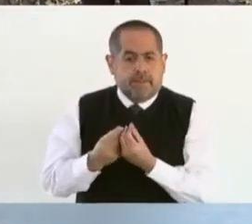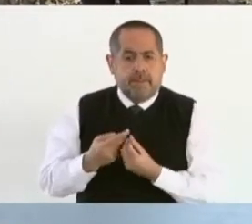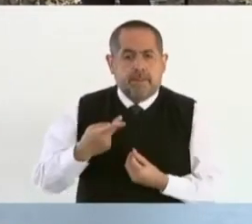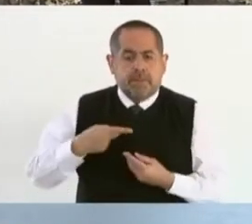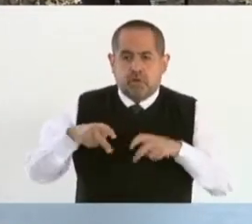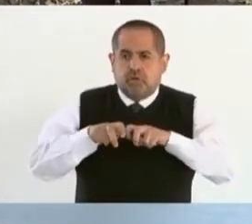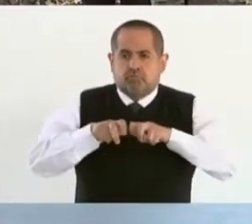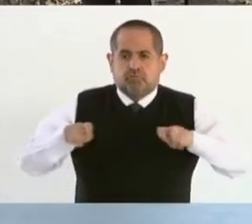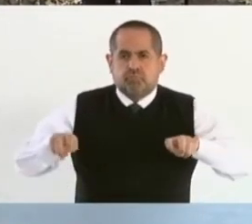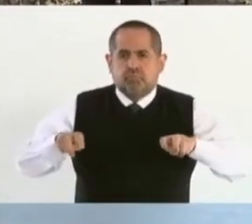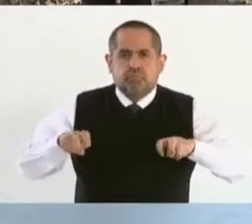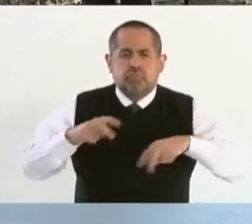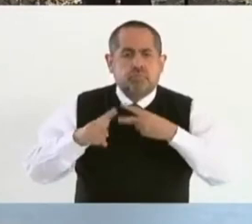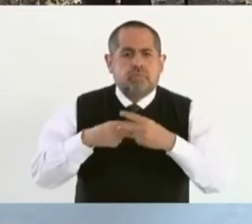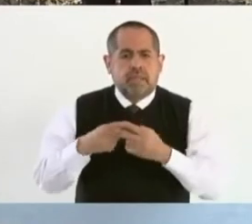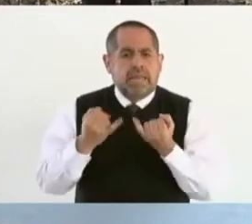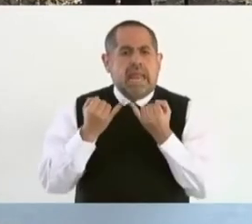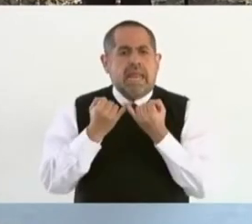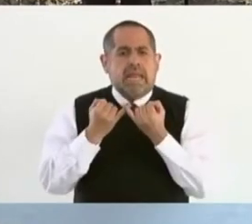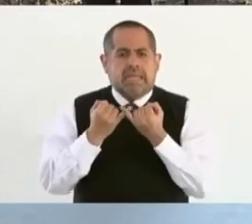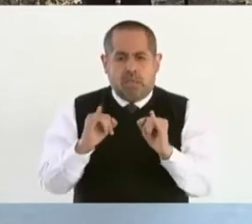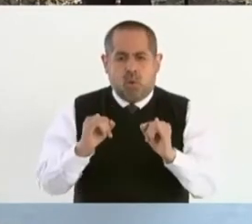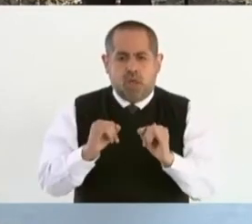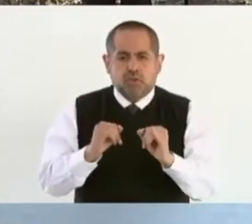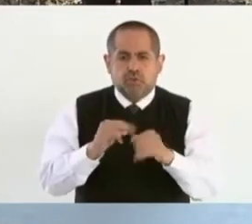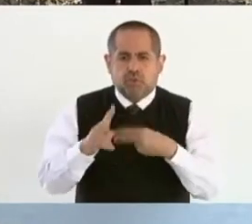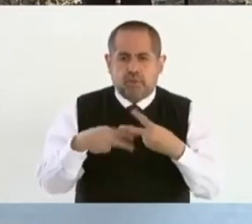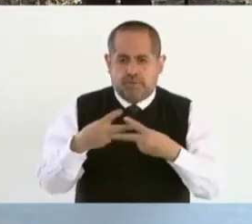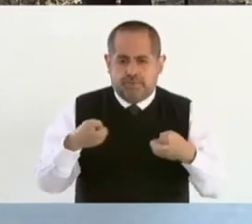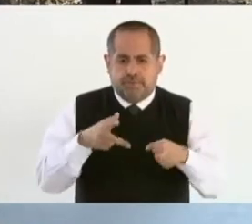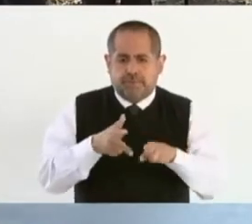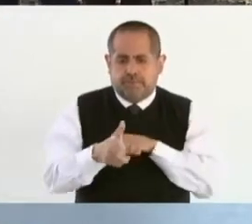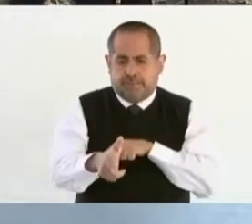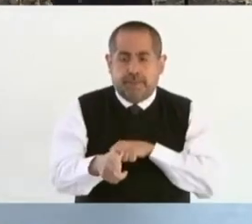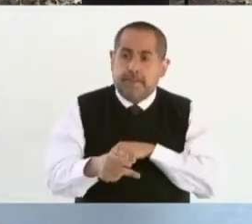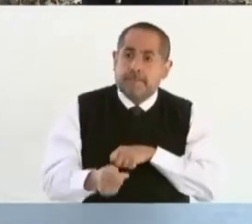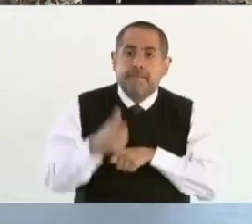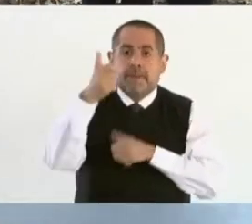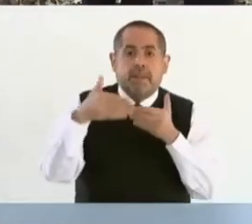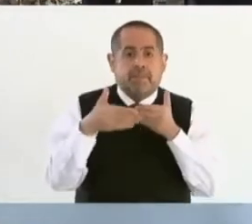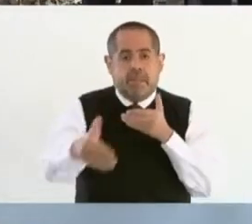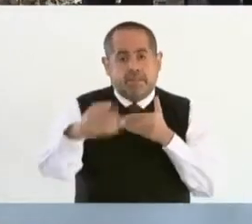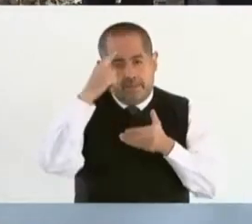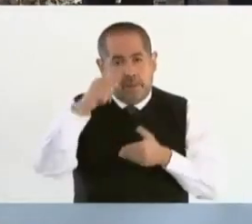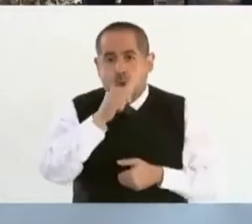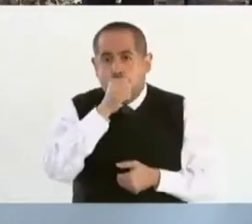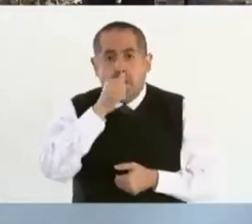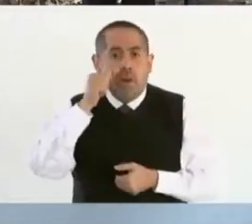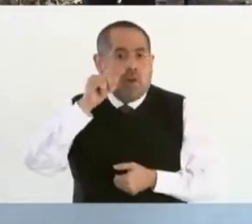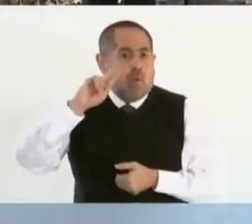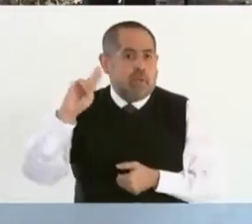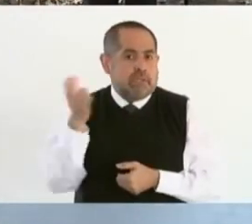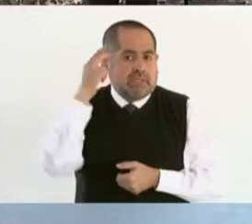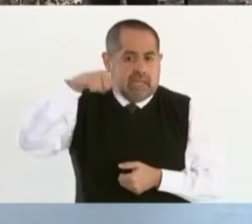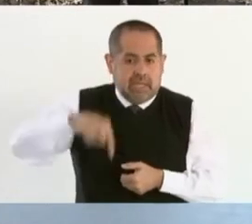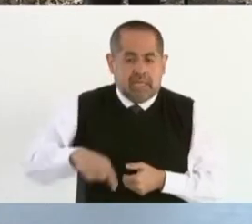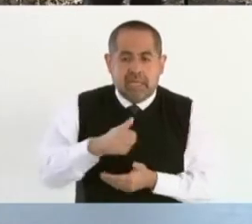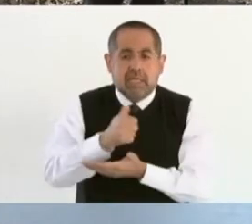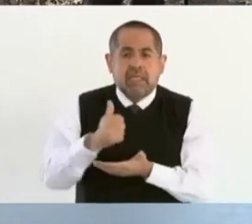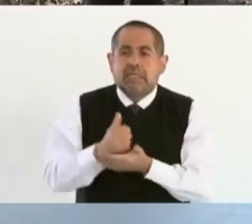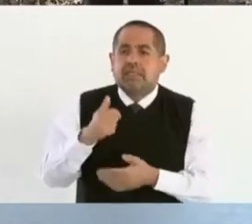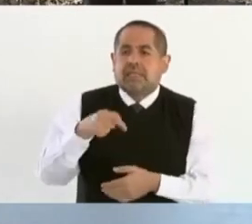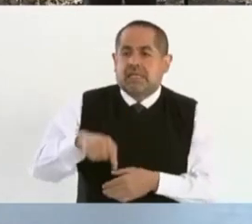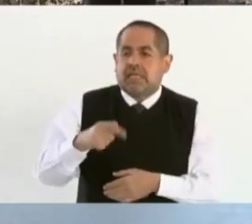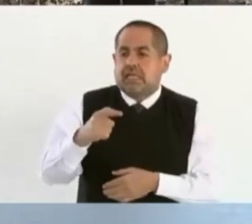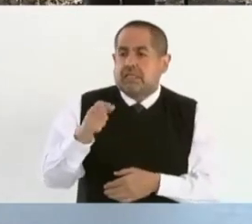Presidium, realizarán el corte del listón inaugural de la primera etapa de la Universidad para el Bienestar Benito Juárez García, sede Chaltocan.